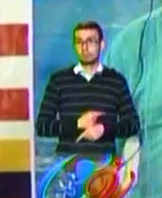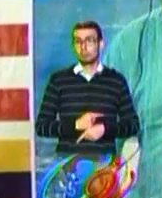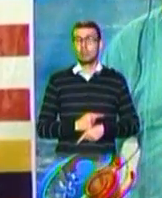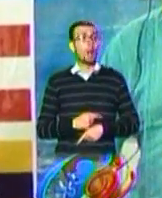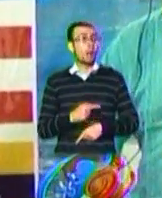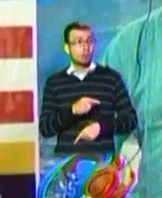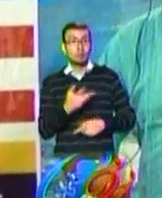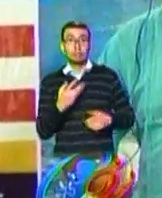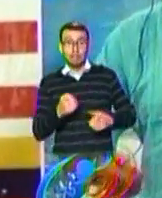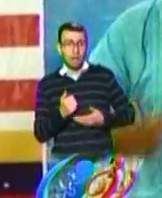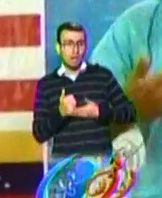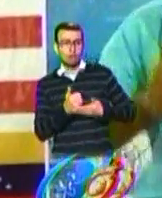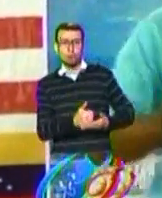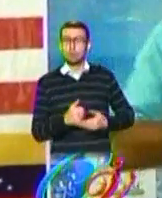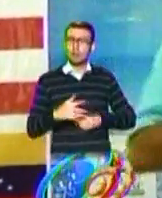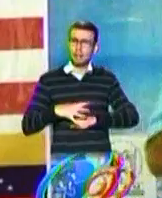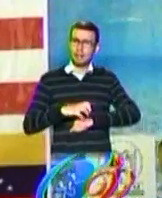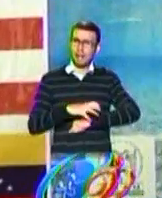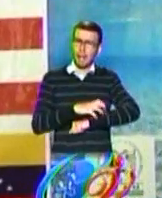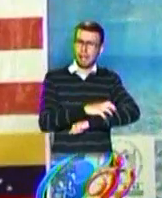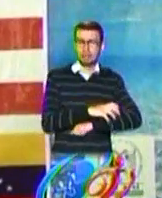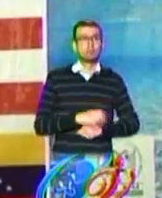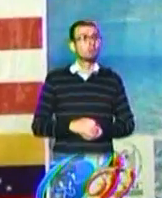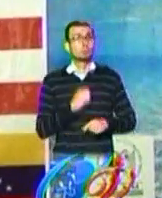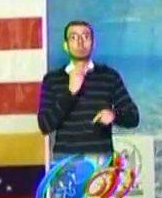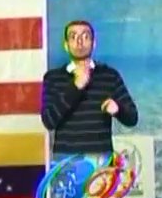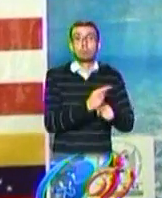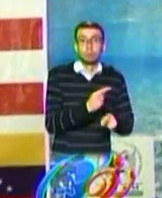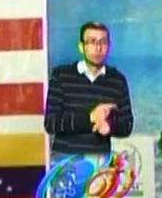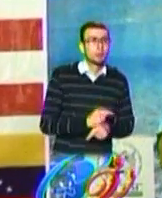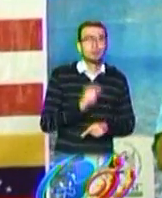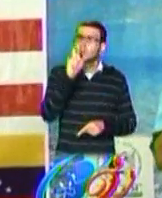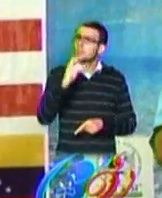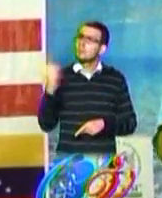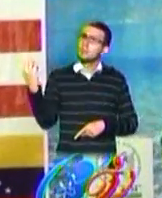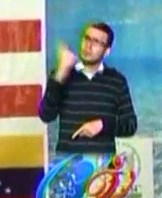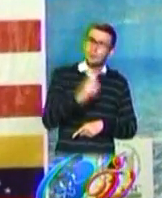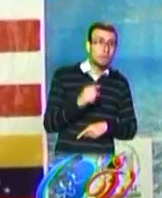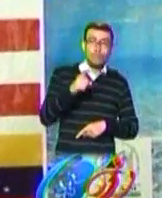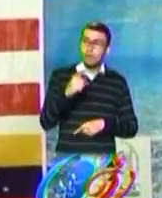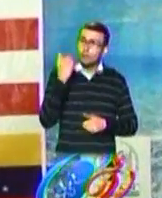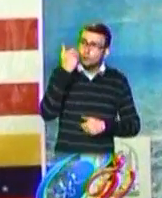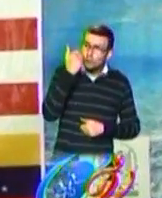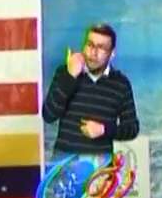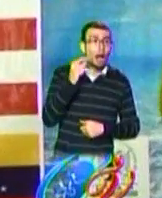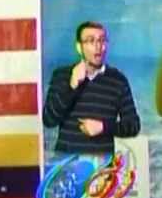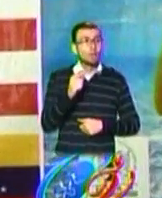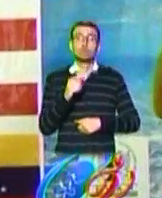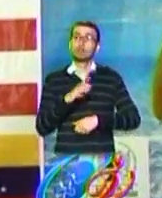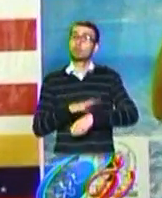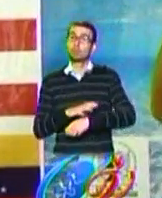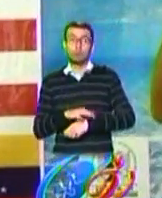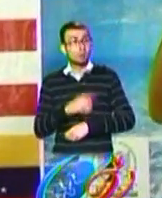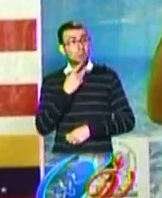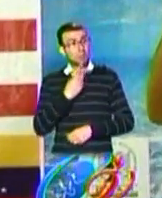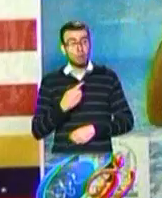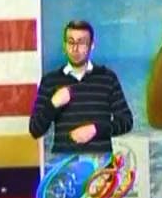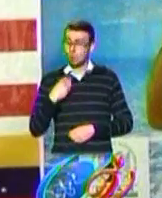el cáncer. Porque a diario veo, llega la paciente con un proceso patológico, el doctor me dijo que era lo que